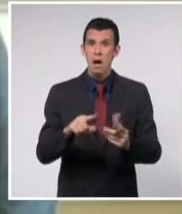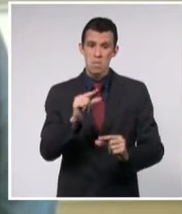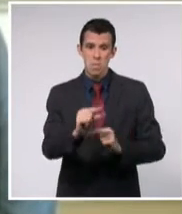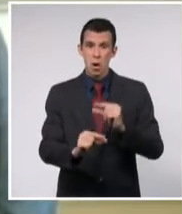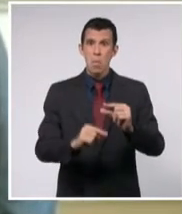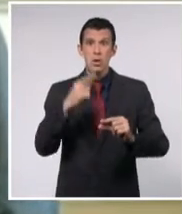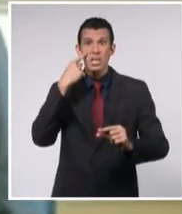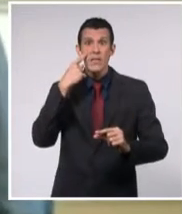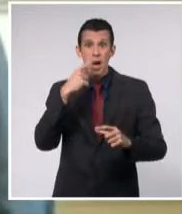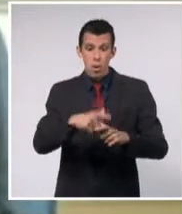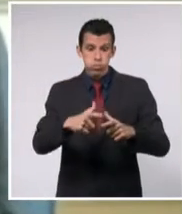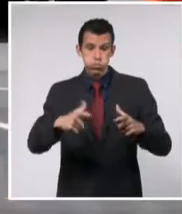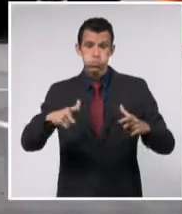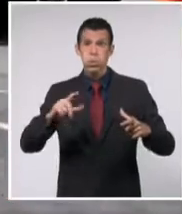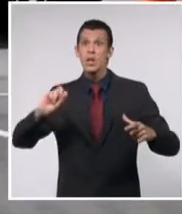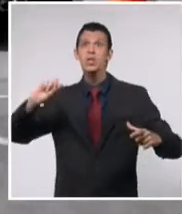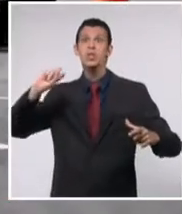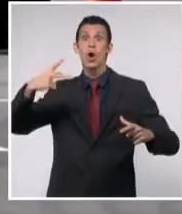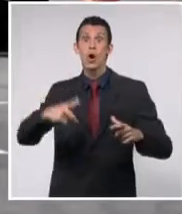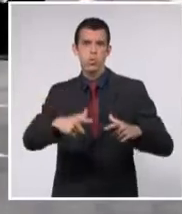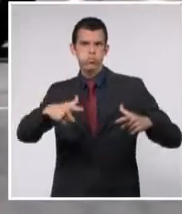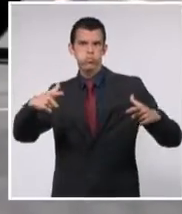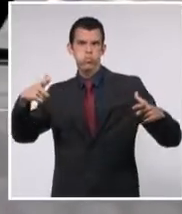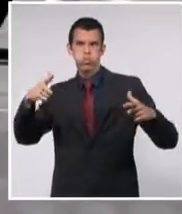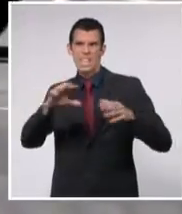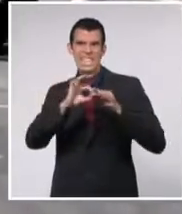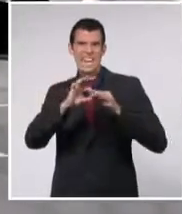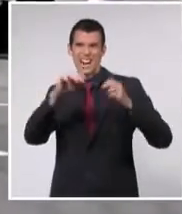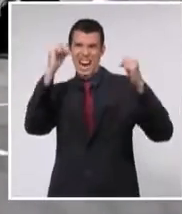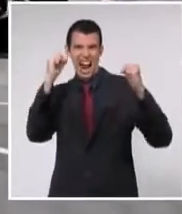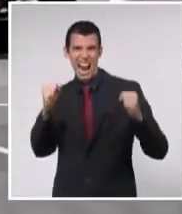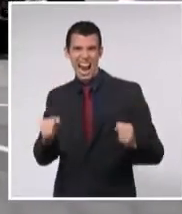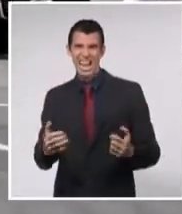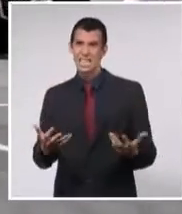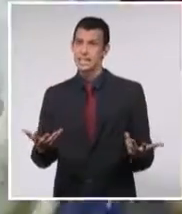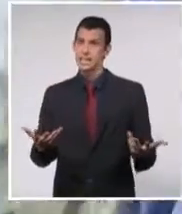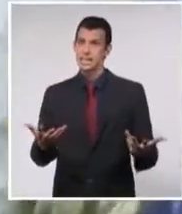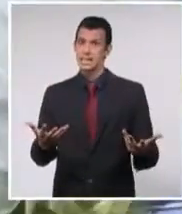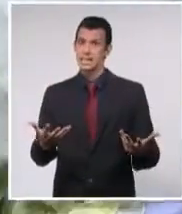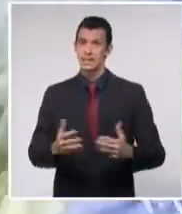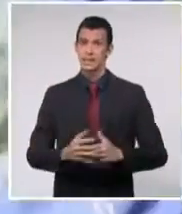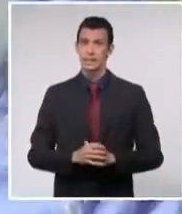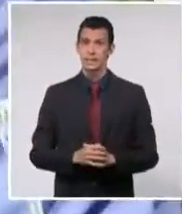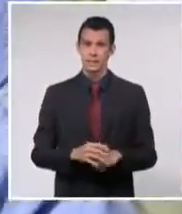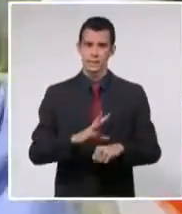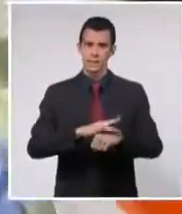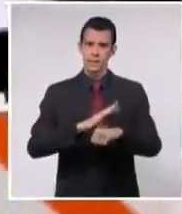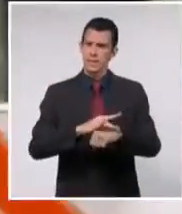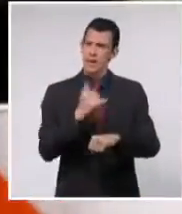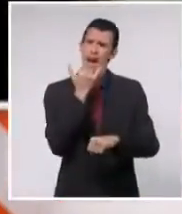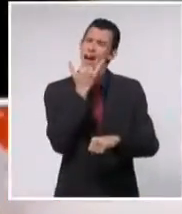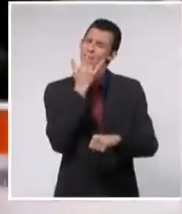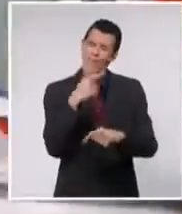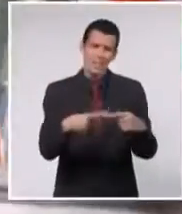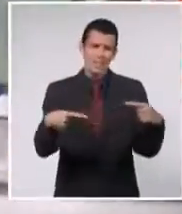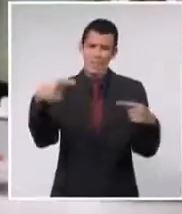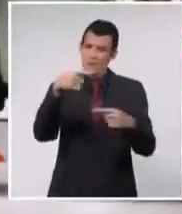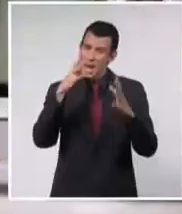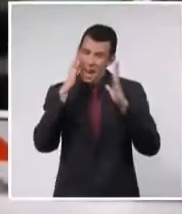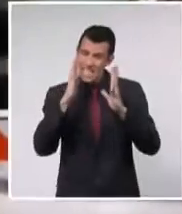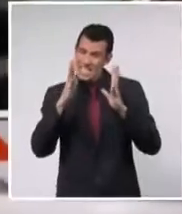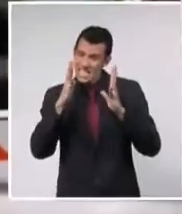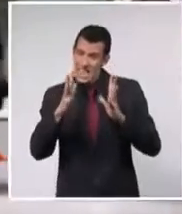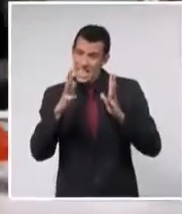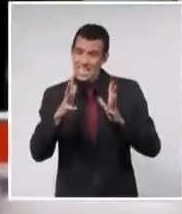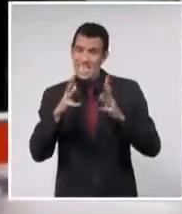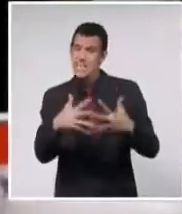duplicó y alcanzó números récord. Acorralado por una pandemia que crece y no cede por su tardía respuesta desde el